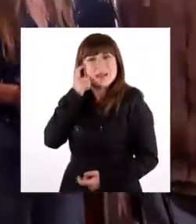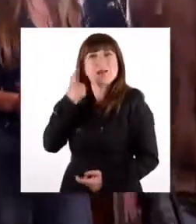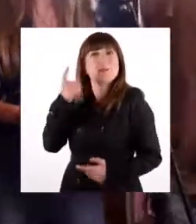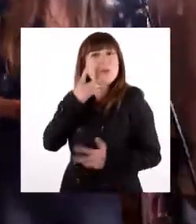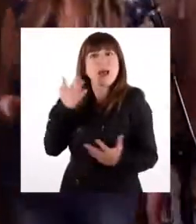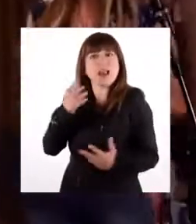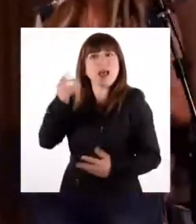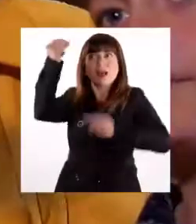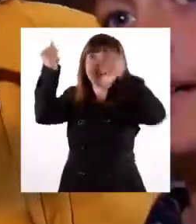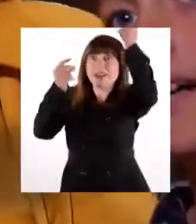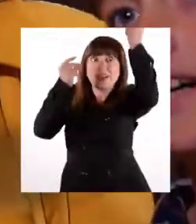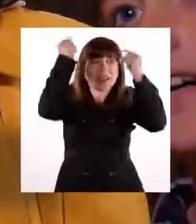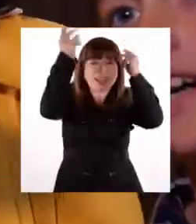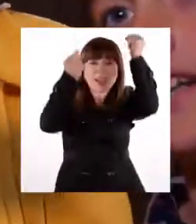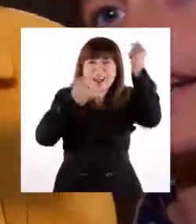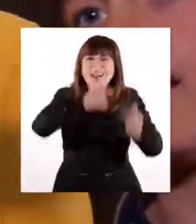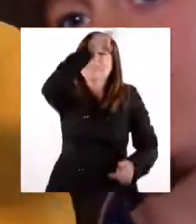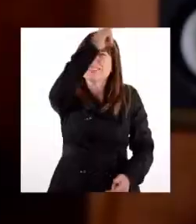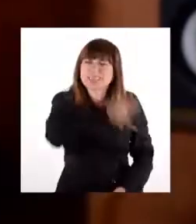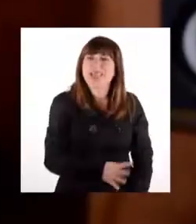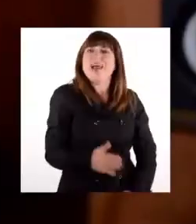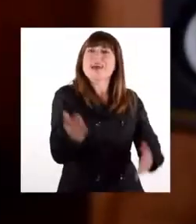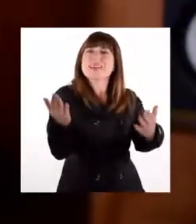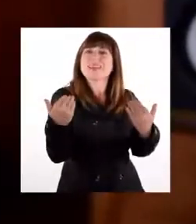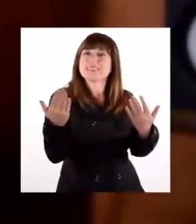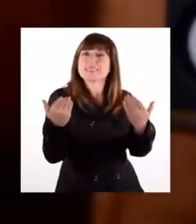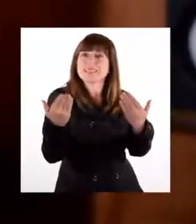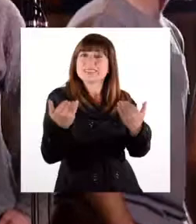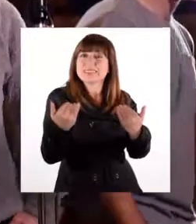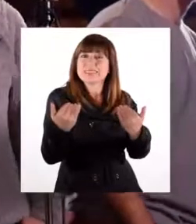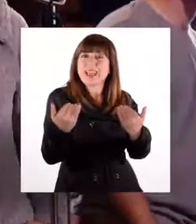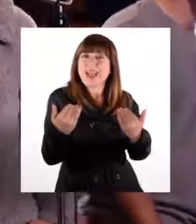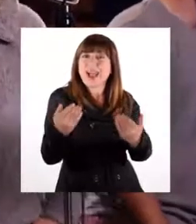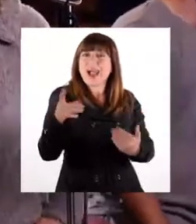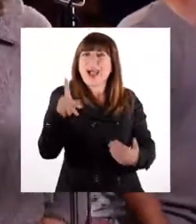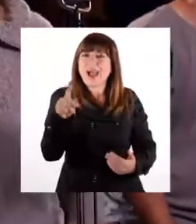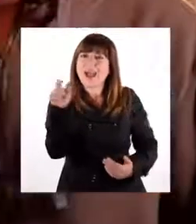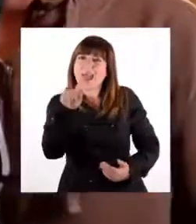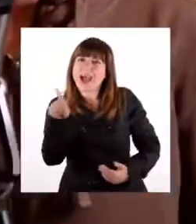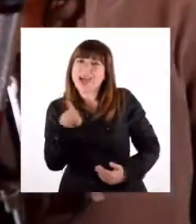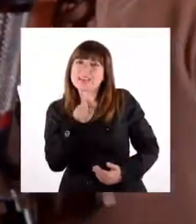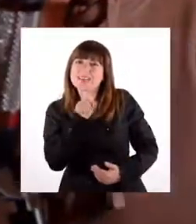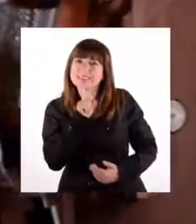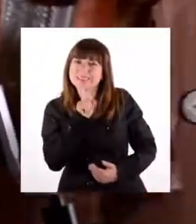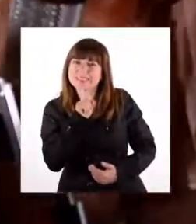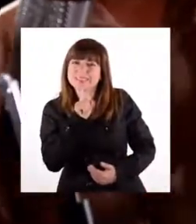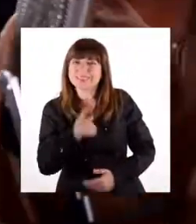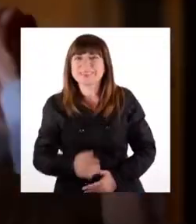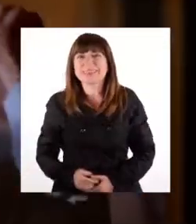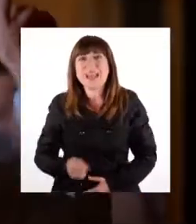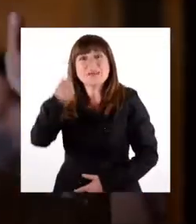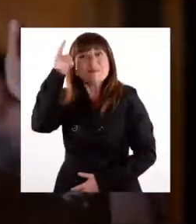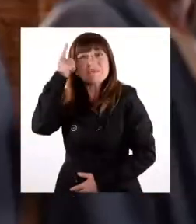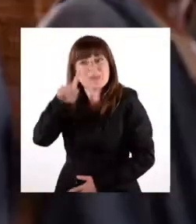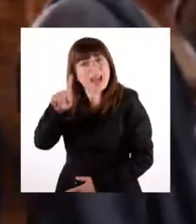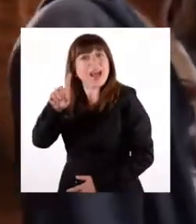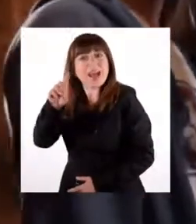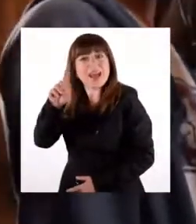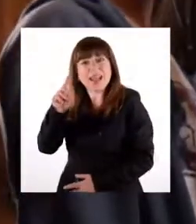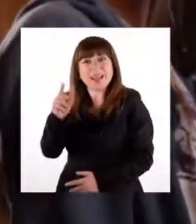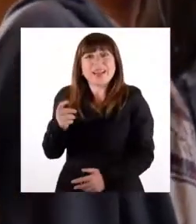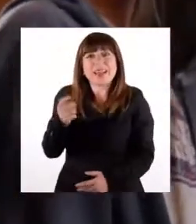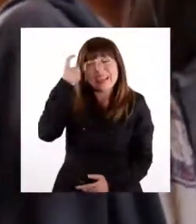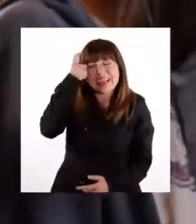Para creer, para crear, Chile necesita a José Antonio